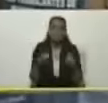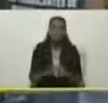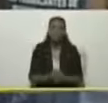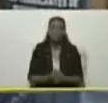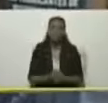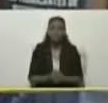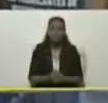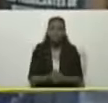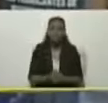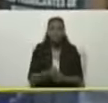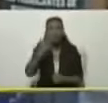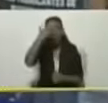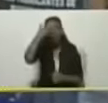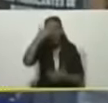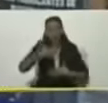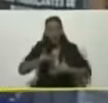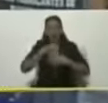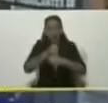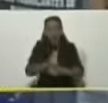Lo sé,